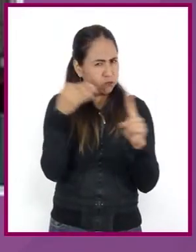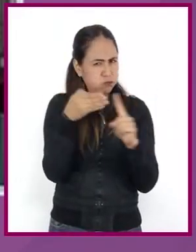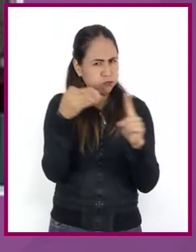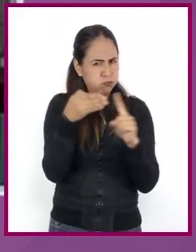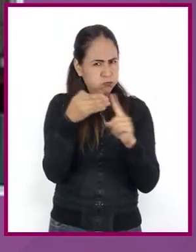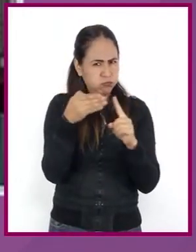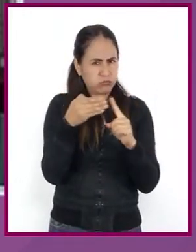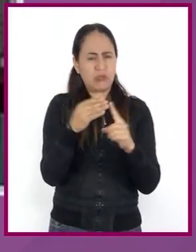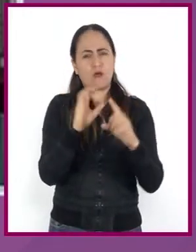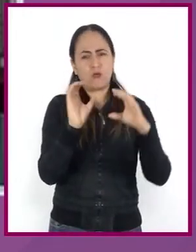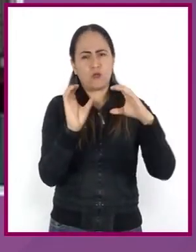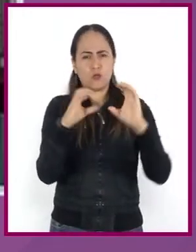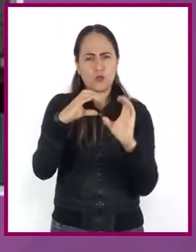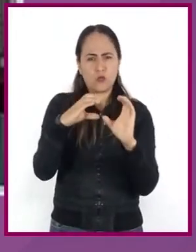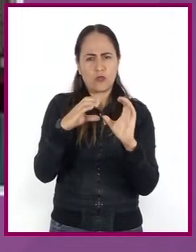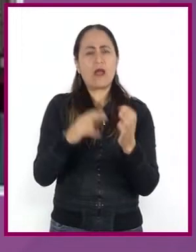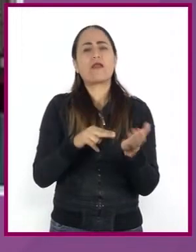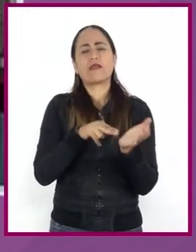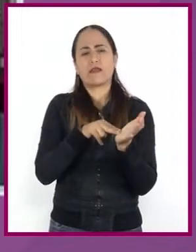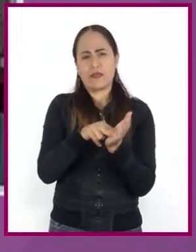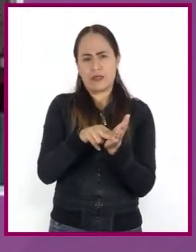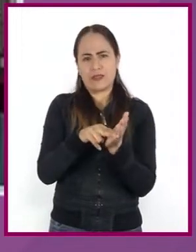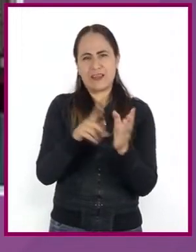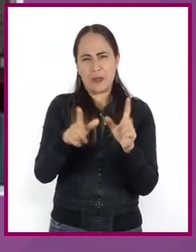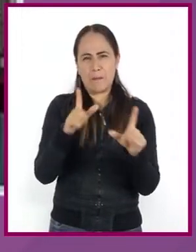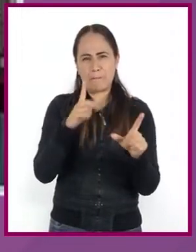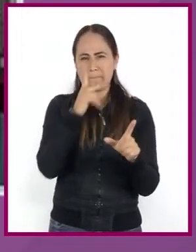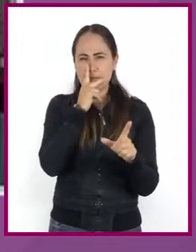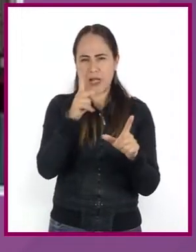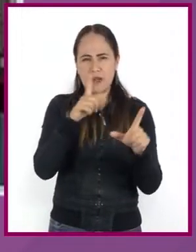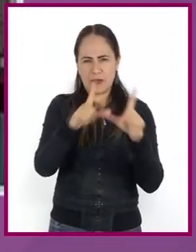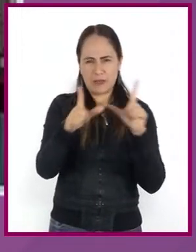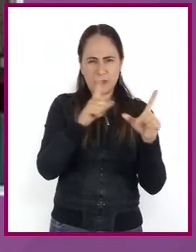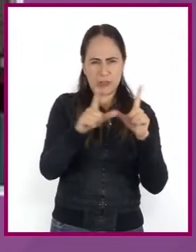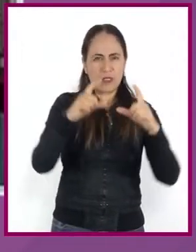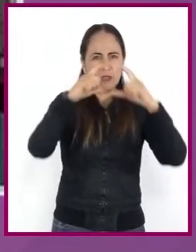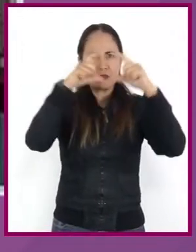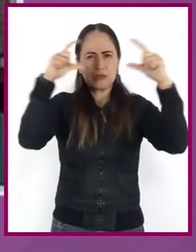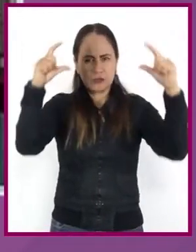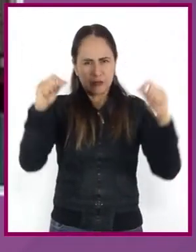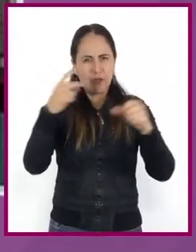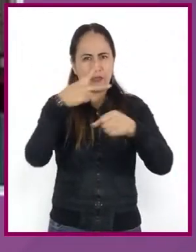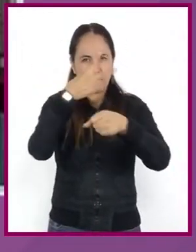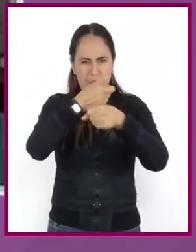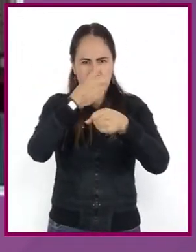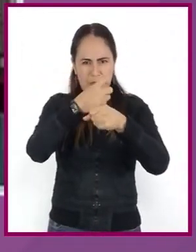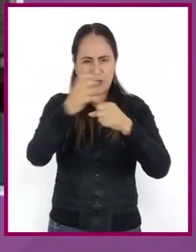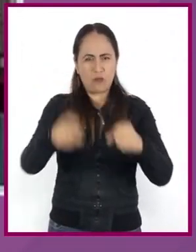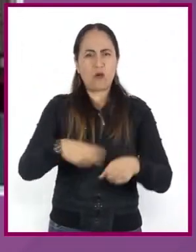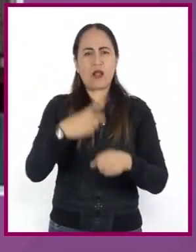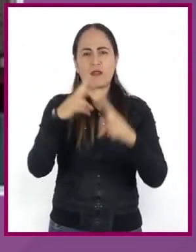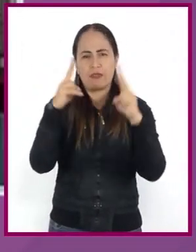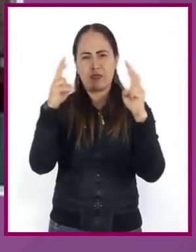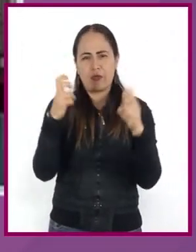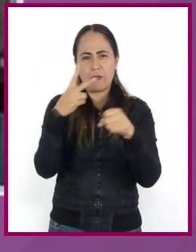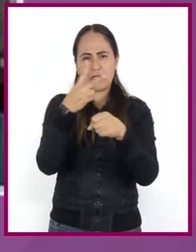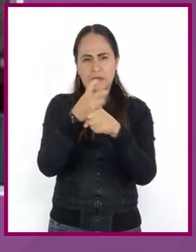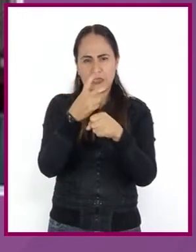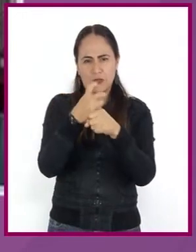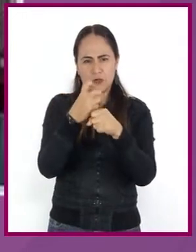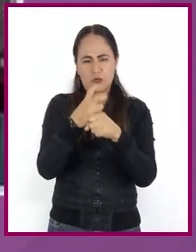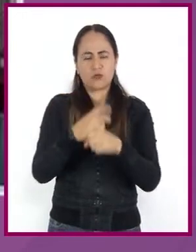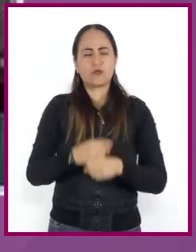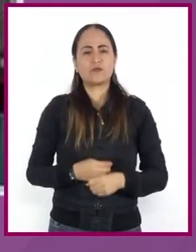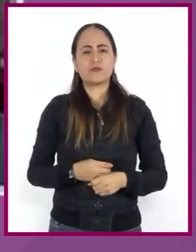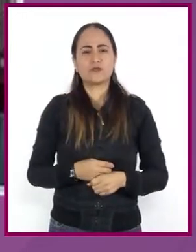con cursivas y negritas en los datos relevantes tanto del encabezado o título y del subtítulo o enclausulado,